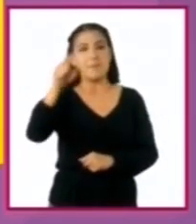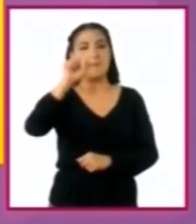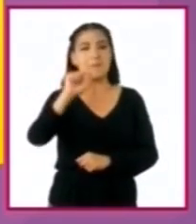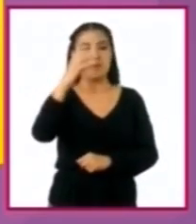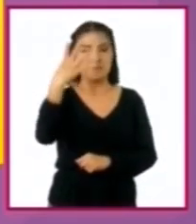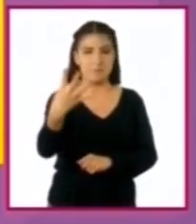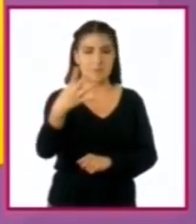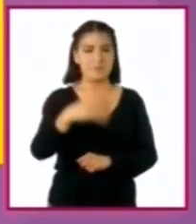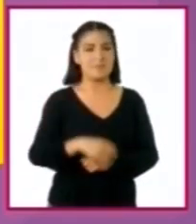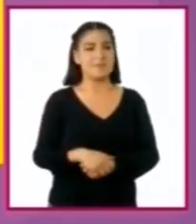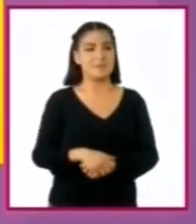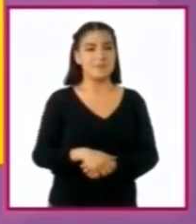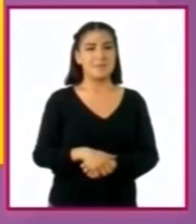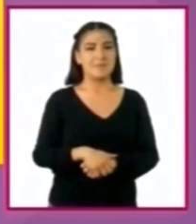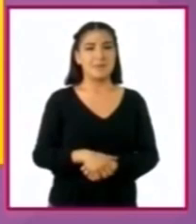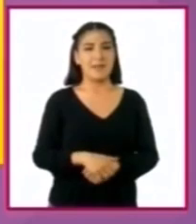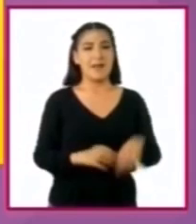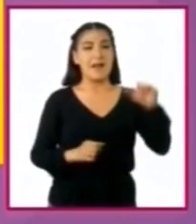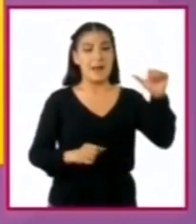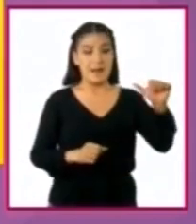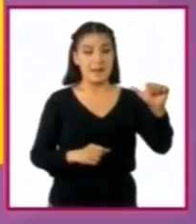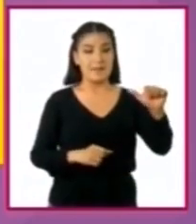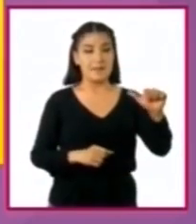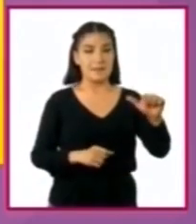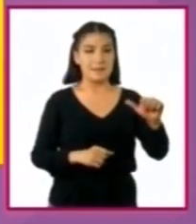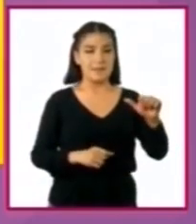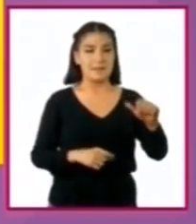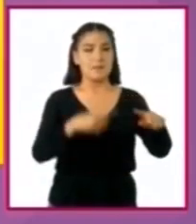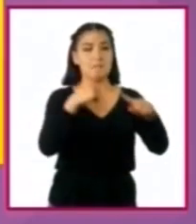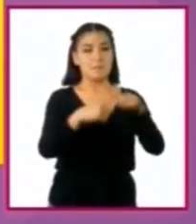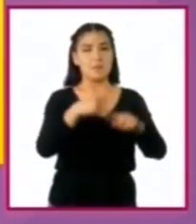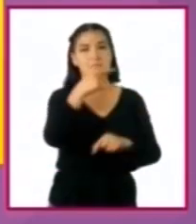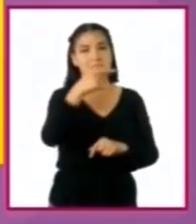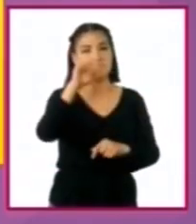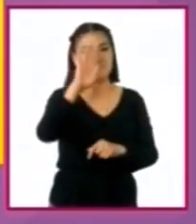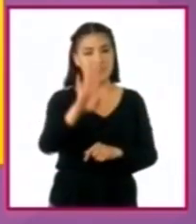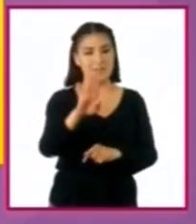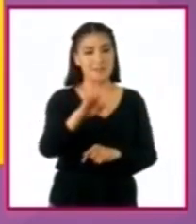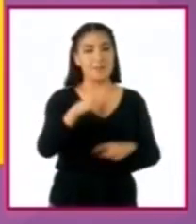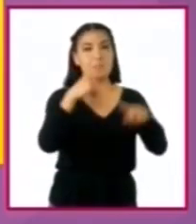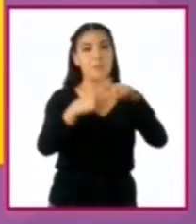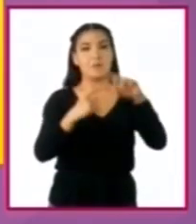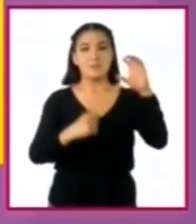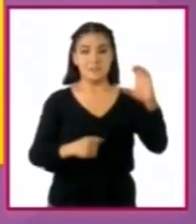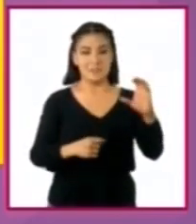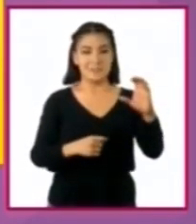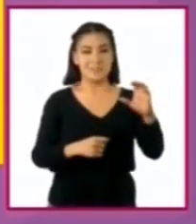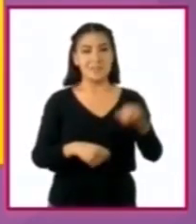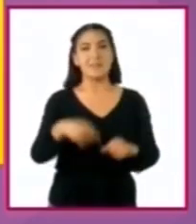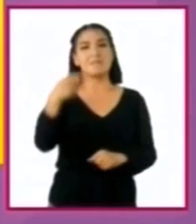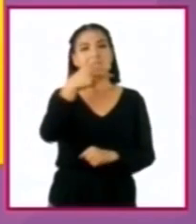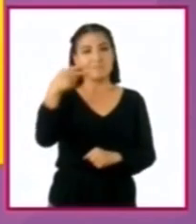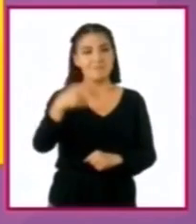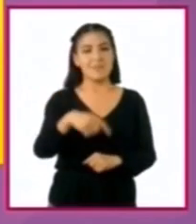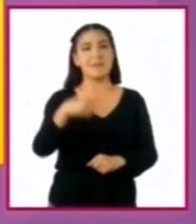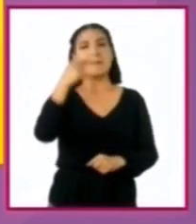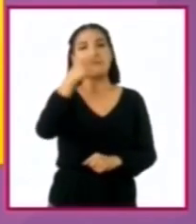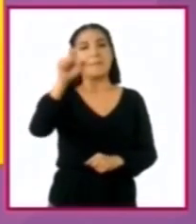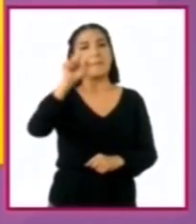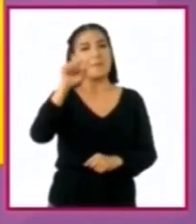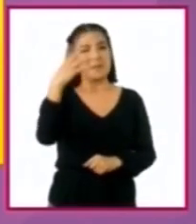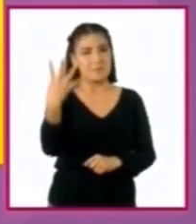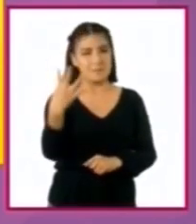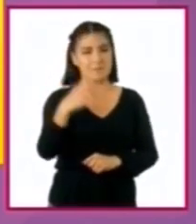24. A positivo por B negativo por C positivo es igual a menos